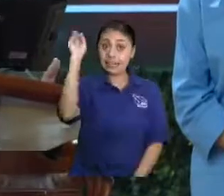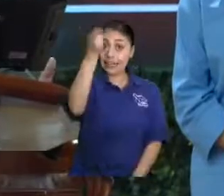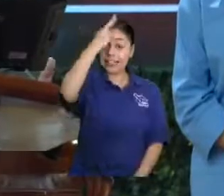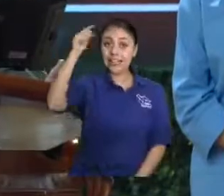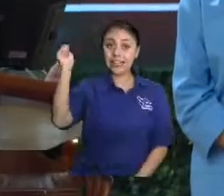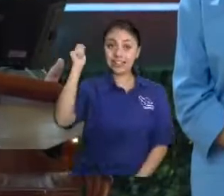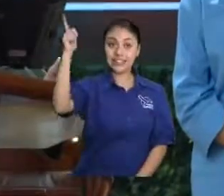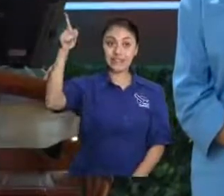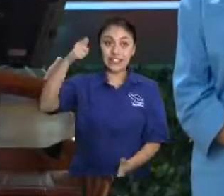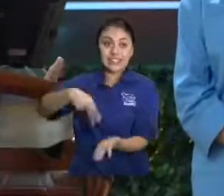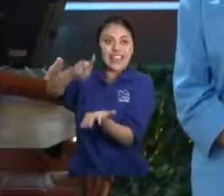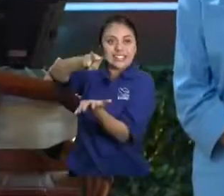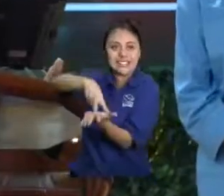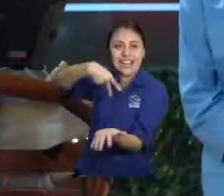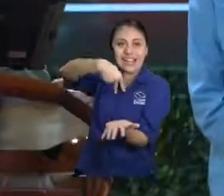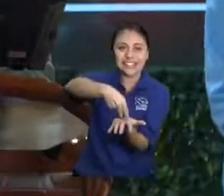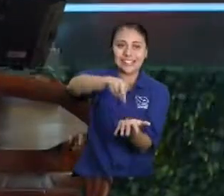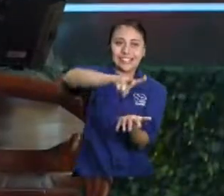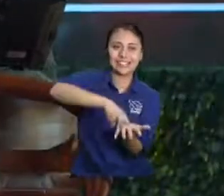con música, maestro.